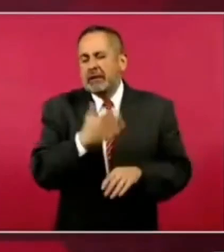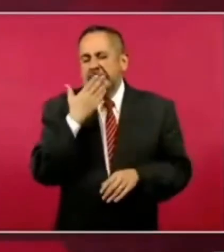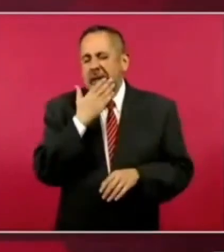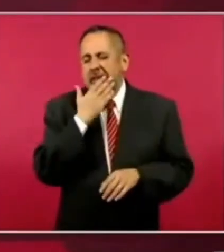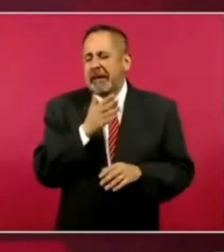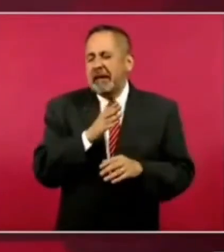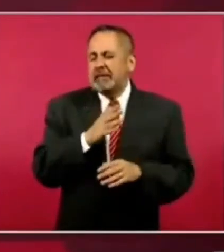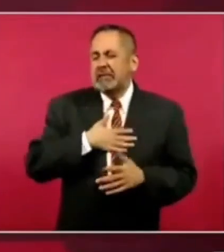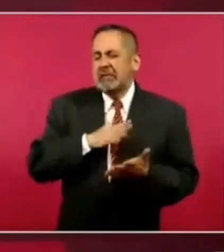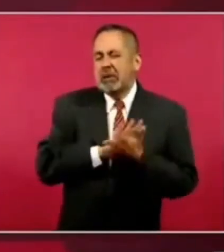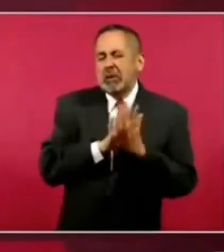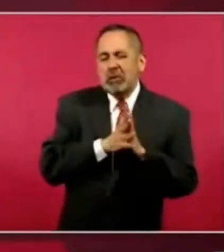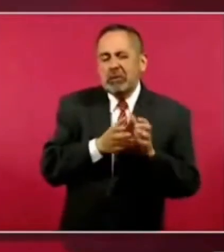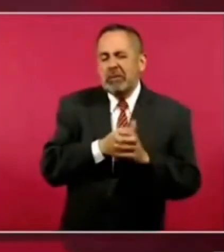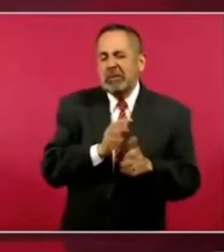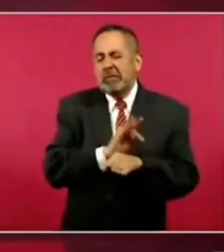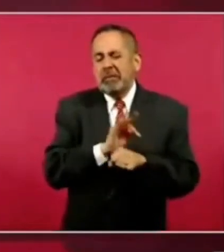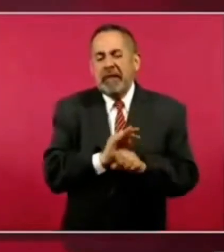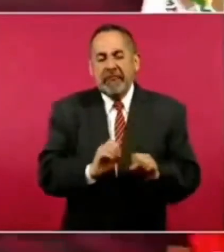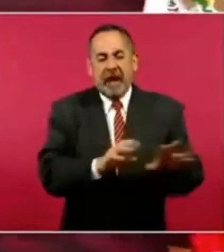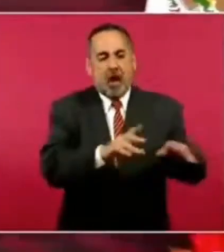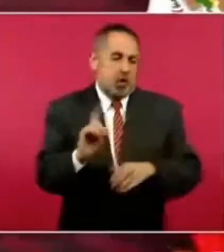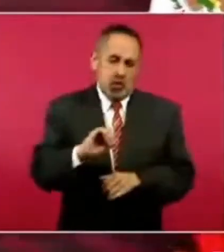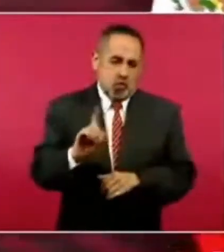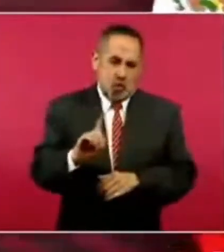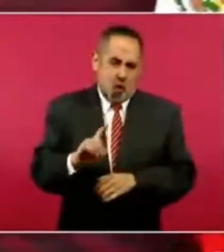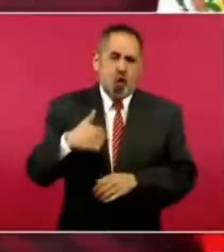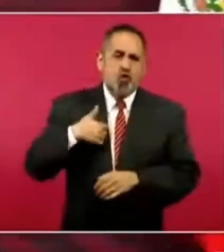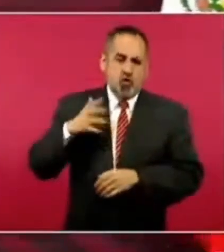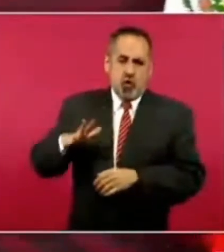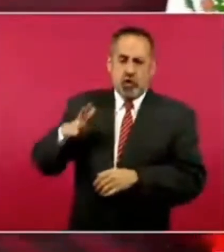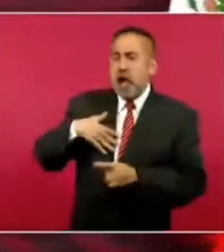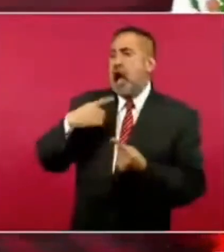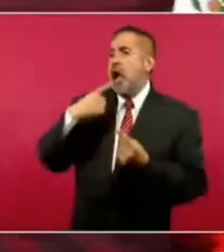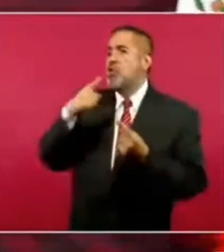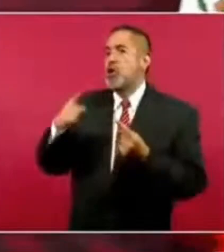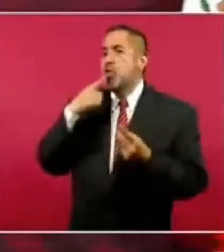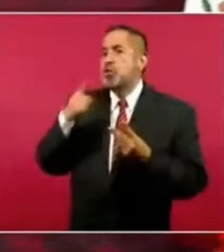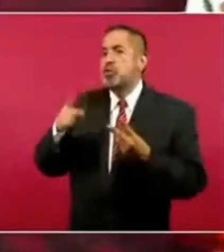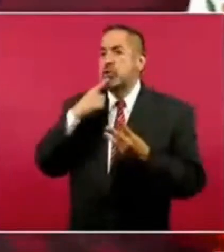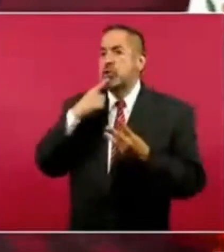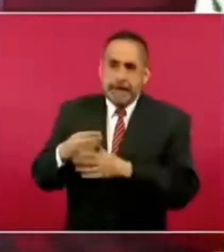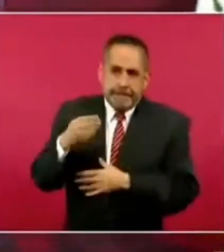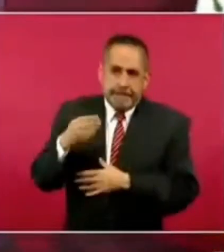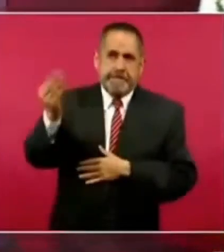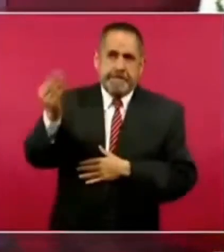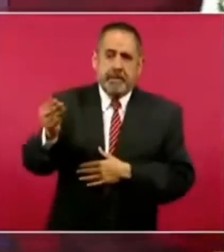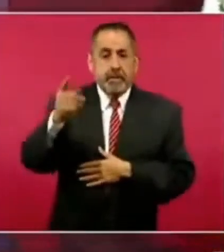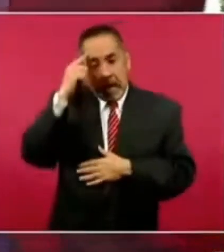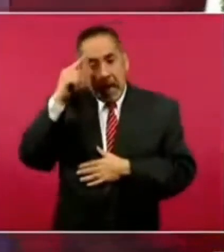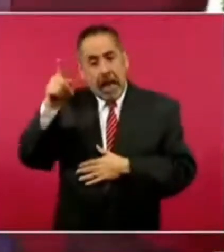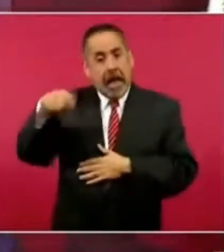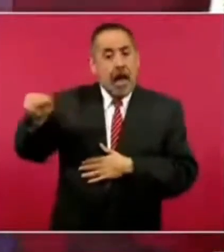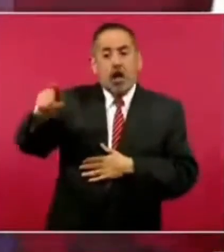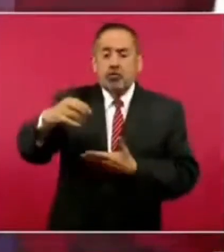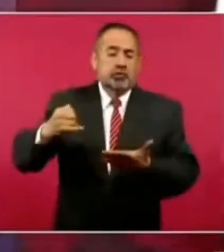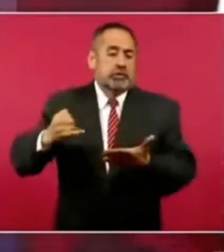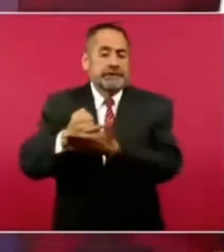que encubrimos, pero son las autoridades autónomas las que